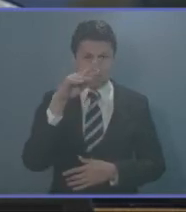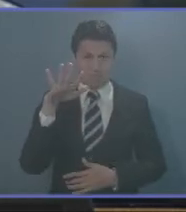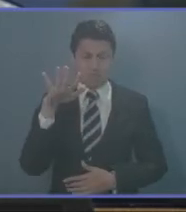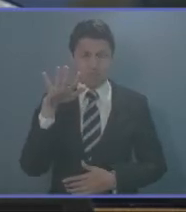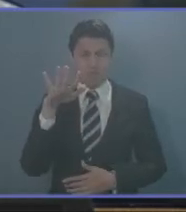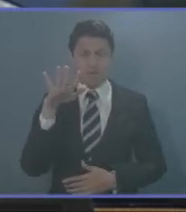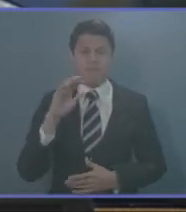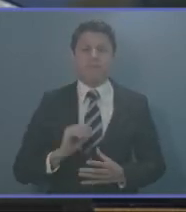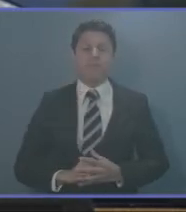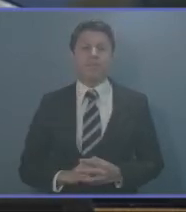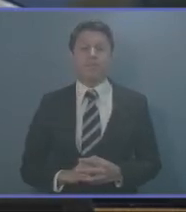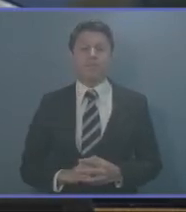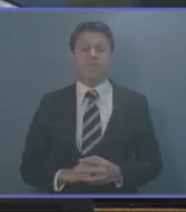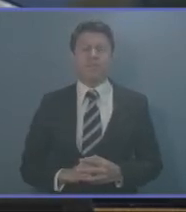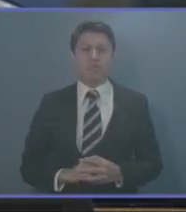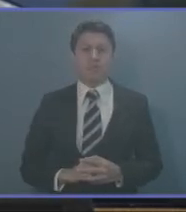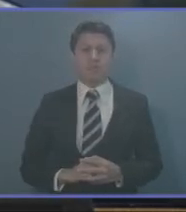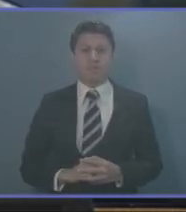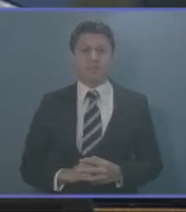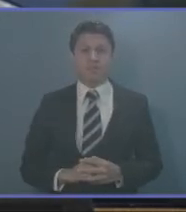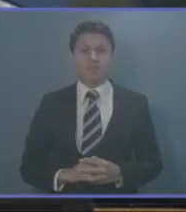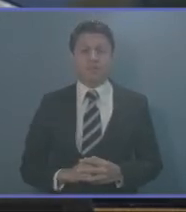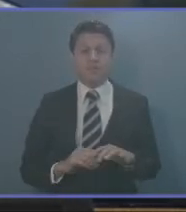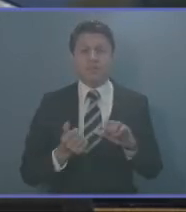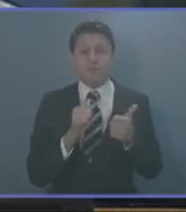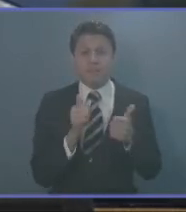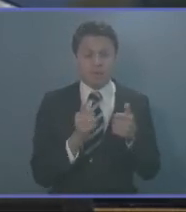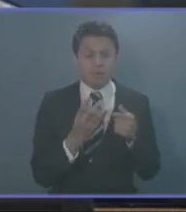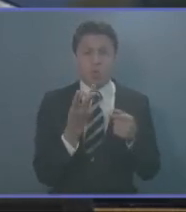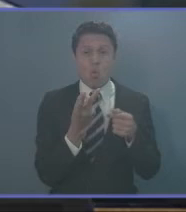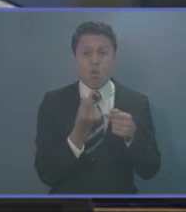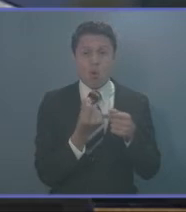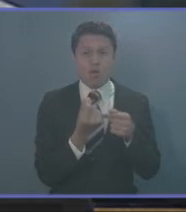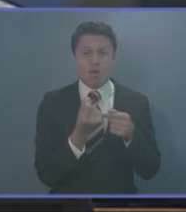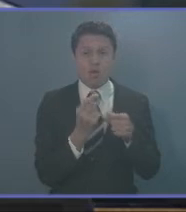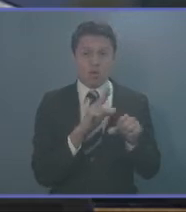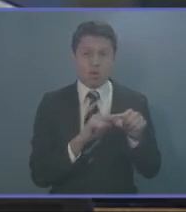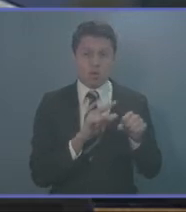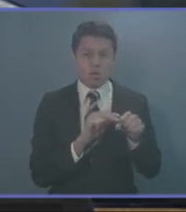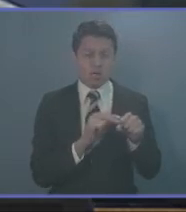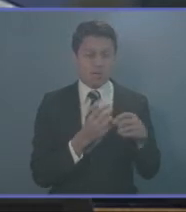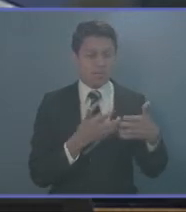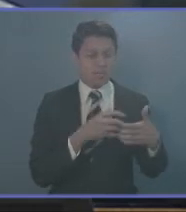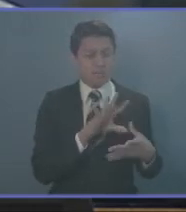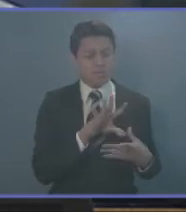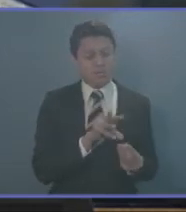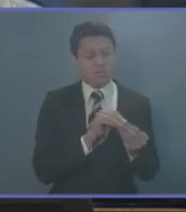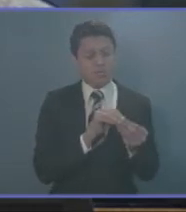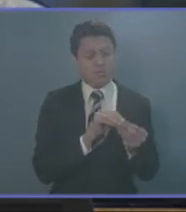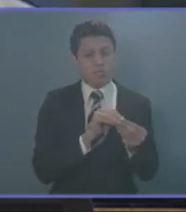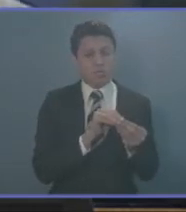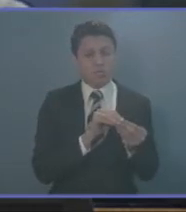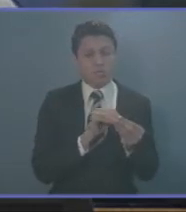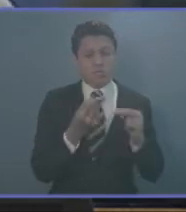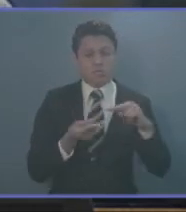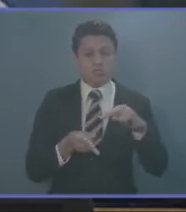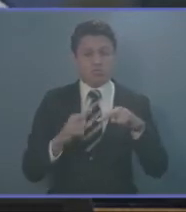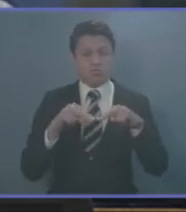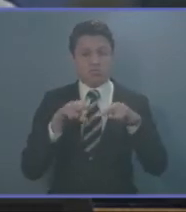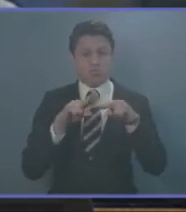0.25, más adicional por cada millar o fracción de 0.25 de dólar sobre el exceso de